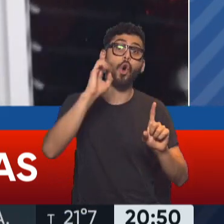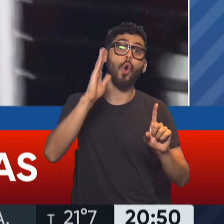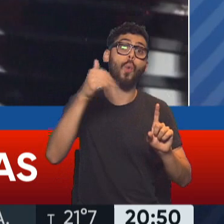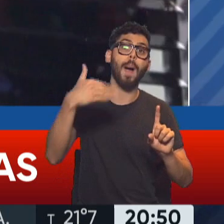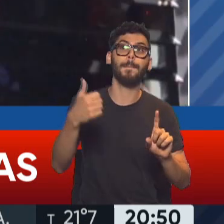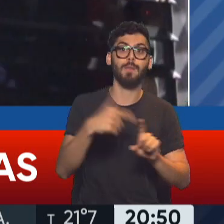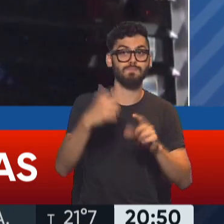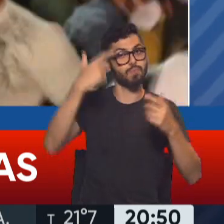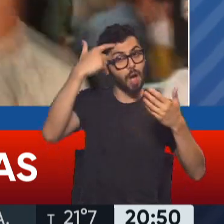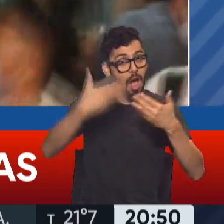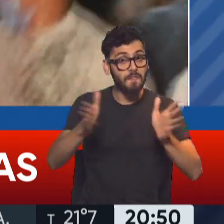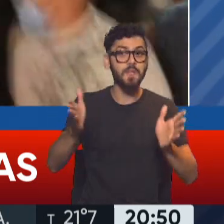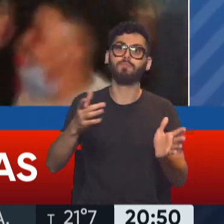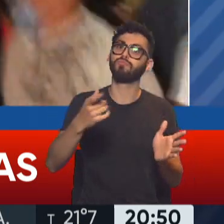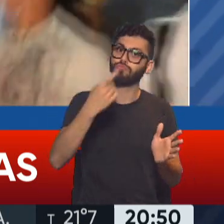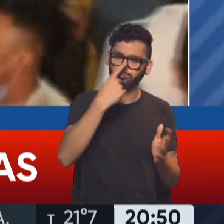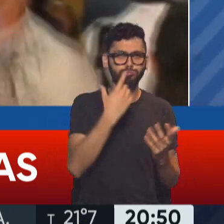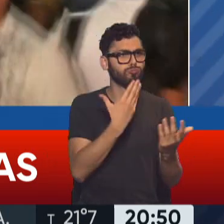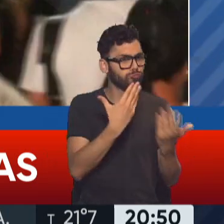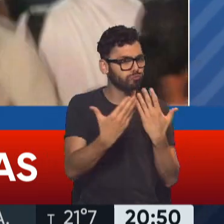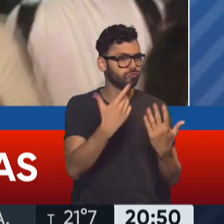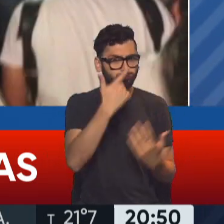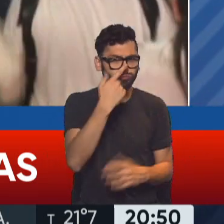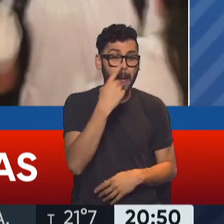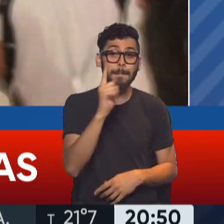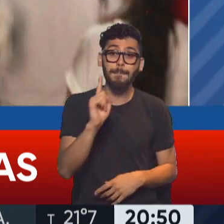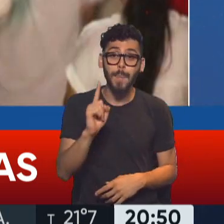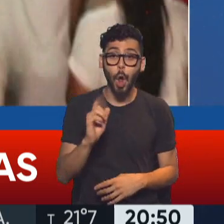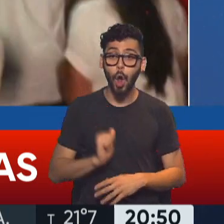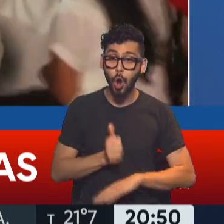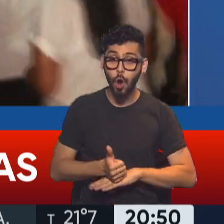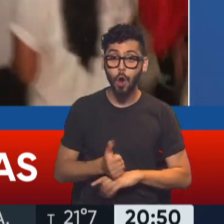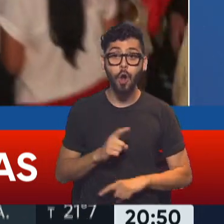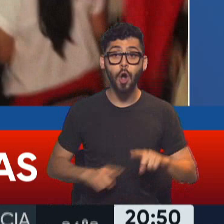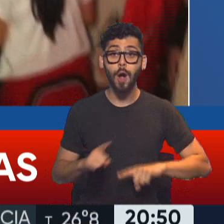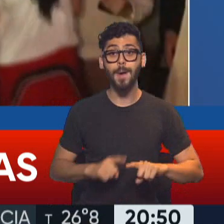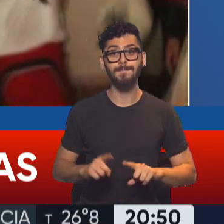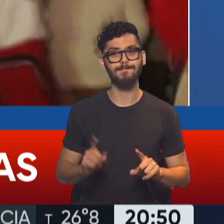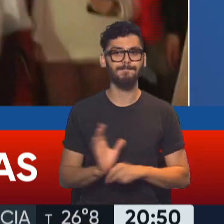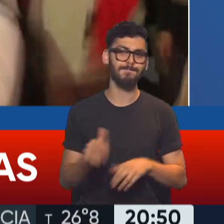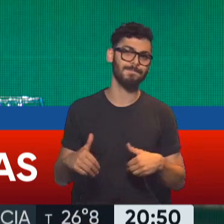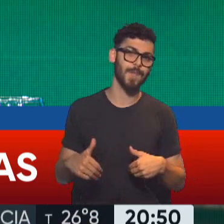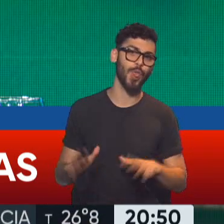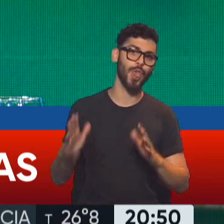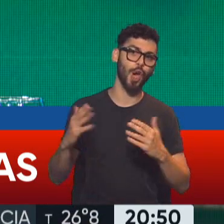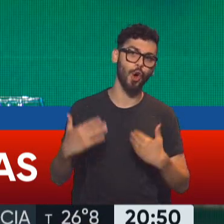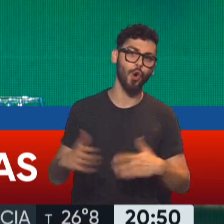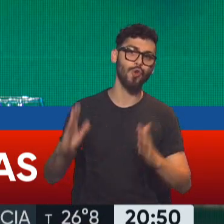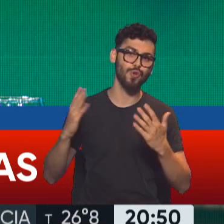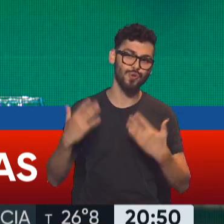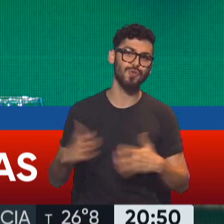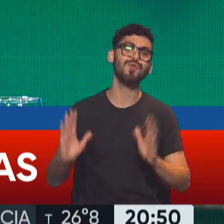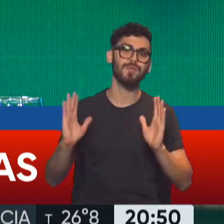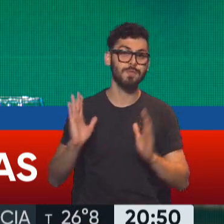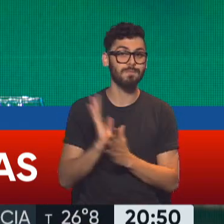abierta, es un tipo interesante para conversar así, pero cuando está como jefe de Estado y hace... Le dio continuidad a las políticas que